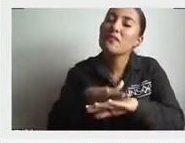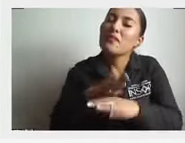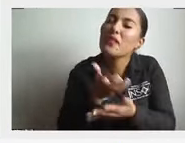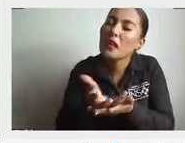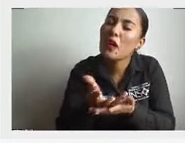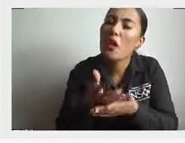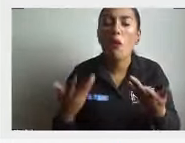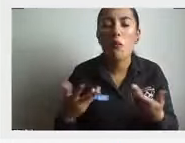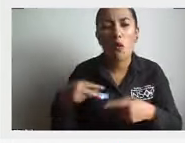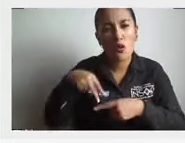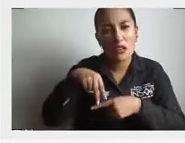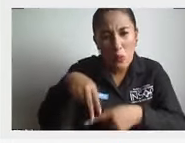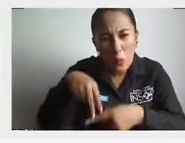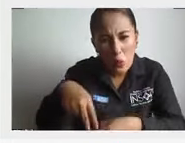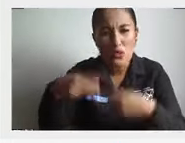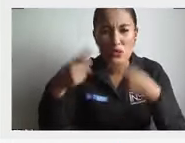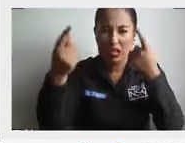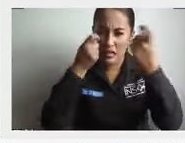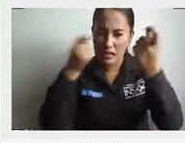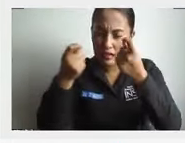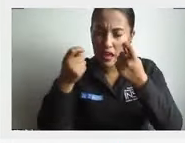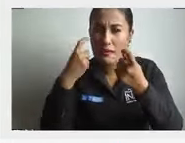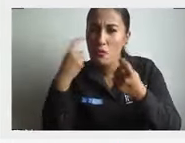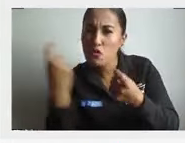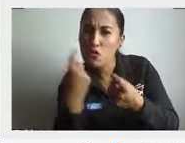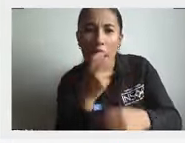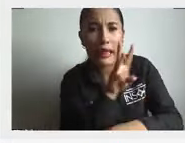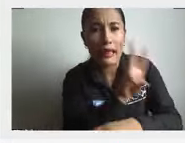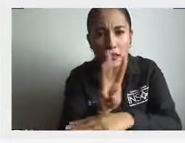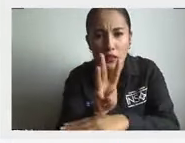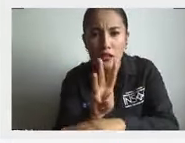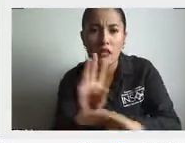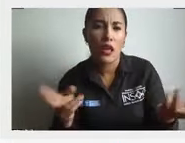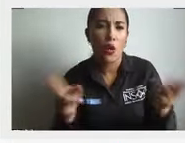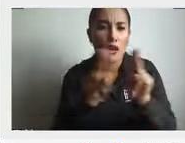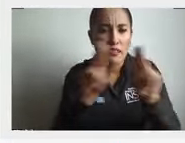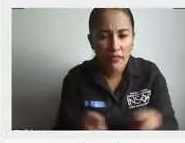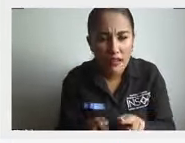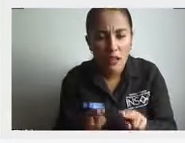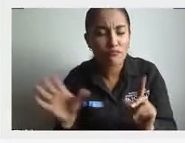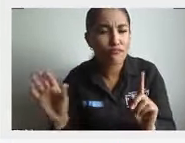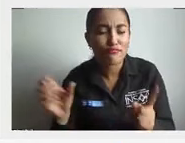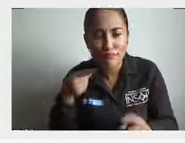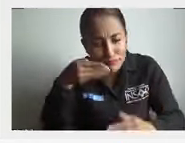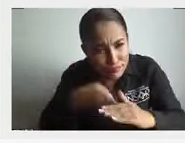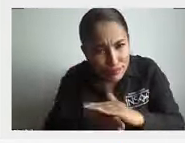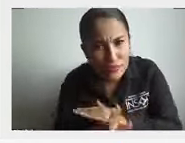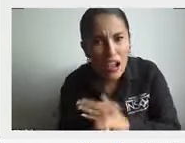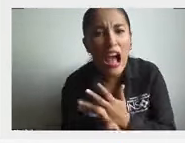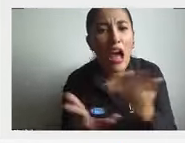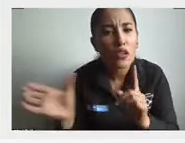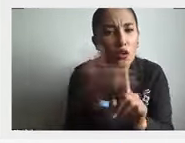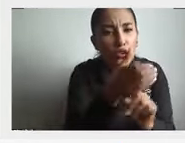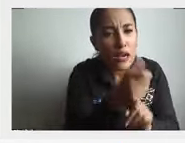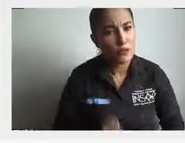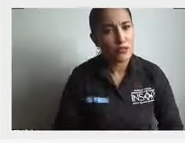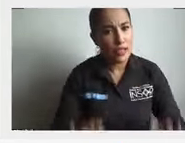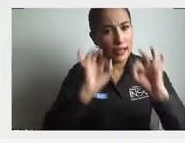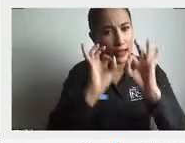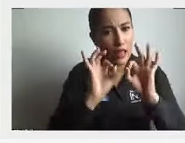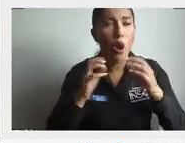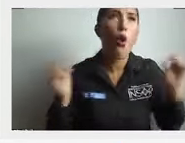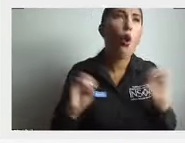en internet? O de pronto, si no tengo acceso a internet, también a qué tipo de recursos puedo acceder para poder brindar ese apoyo a